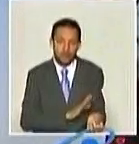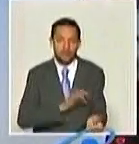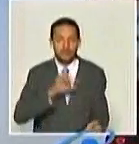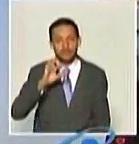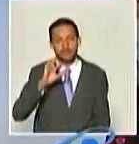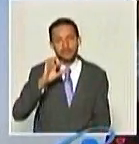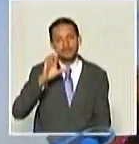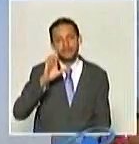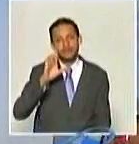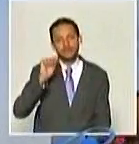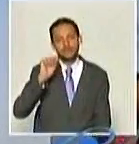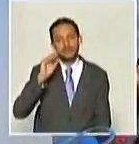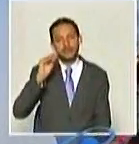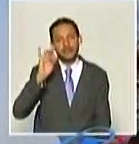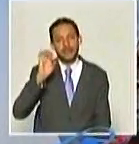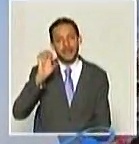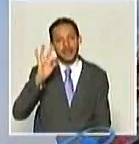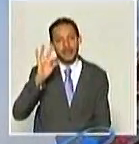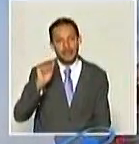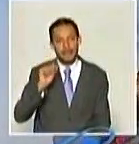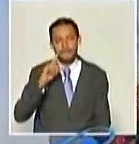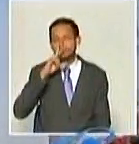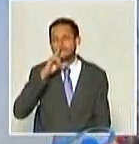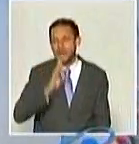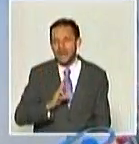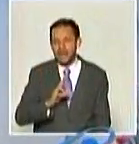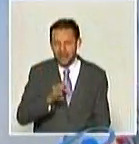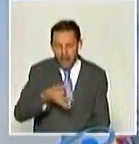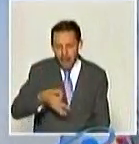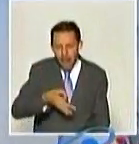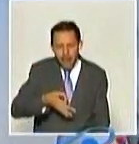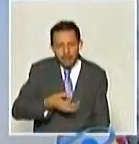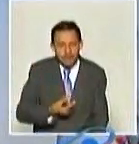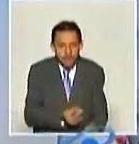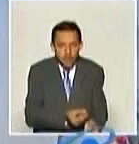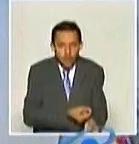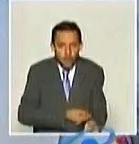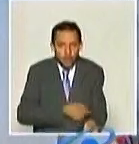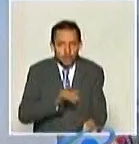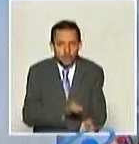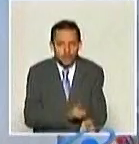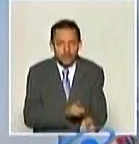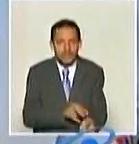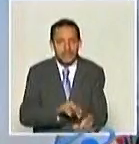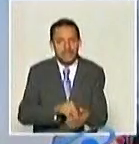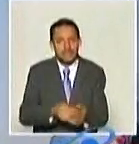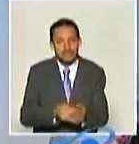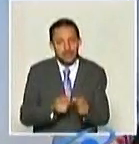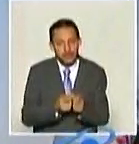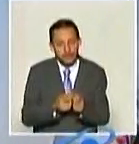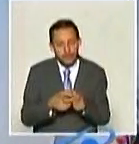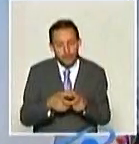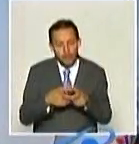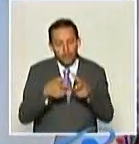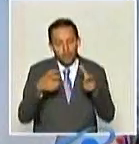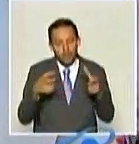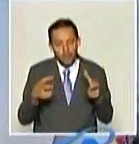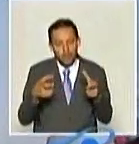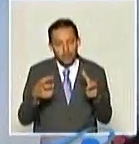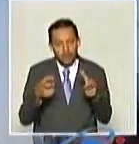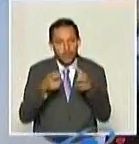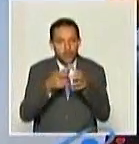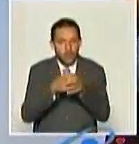son unos disquitos que en su interior manejan unos factores de crecimiento o elementos de